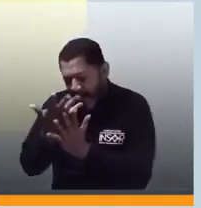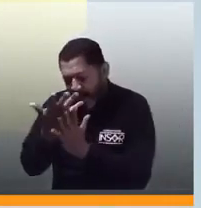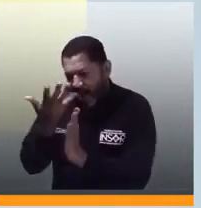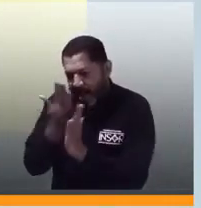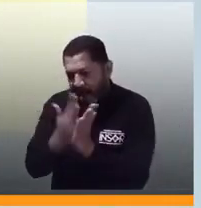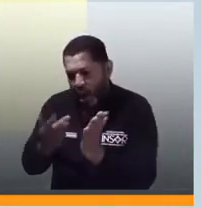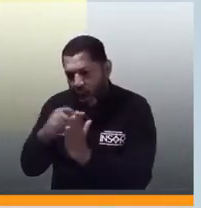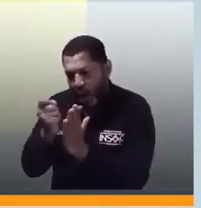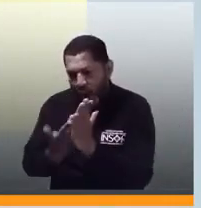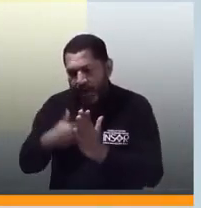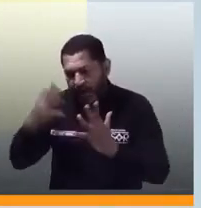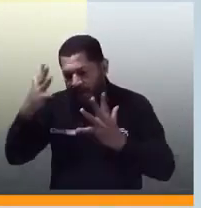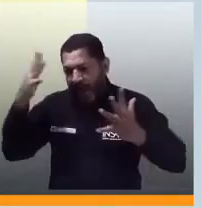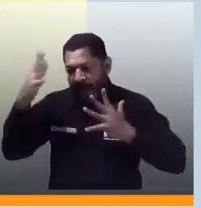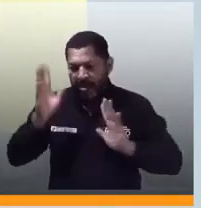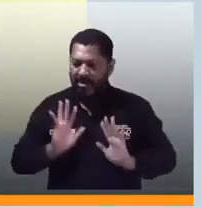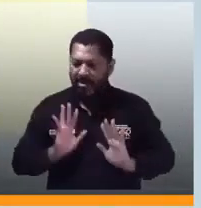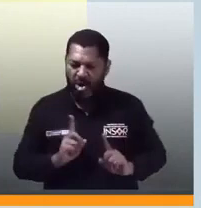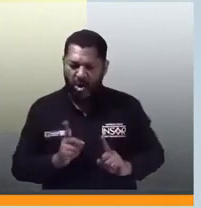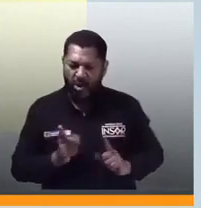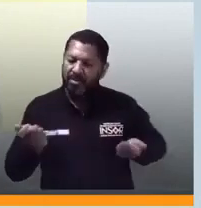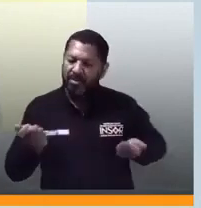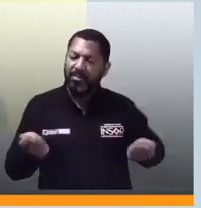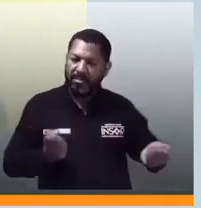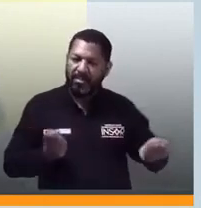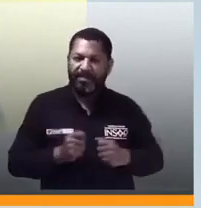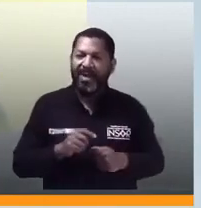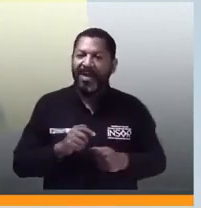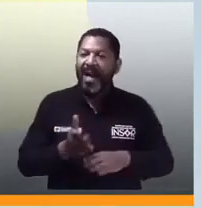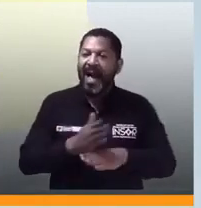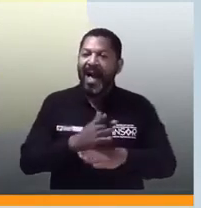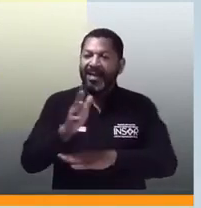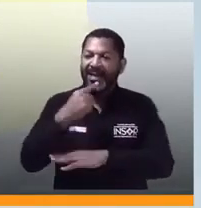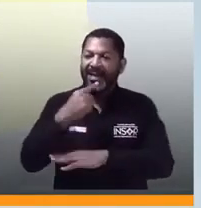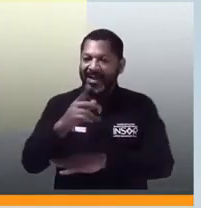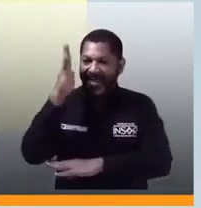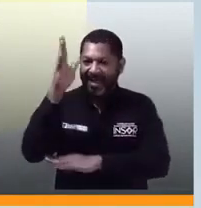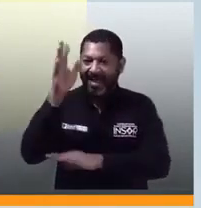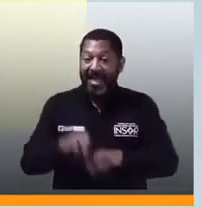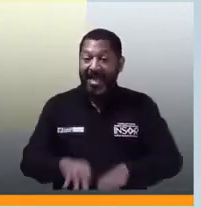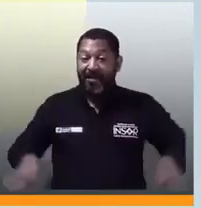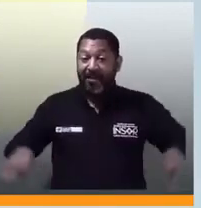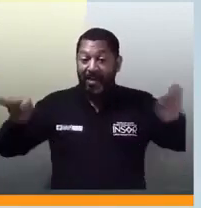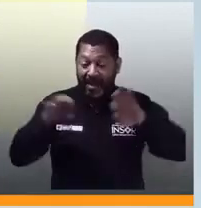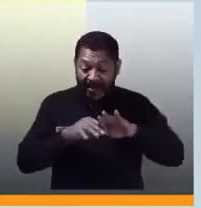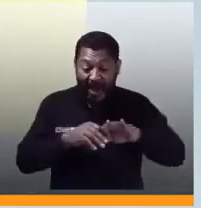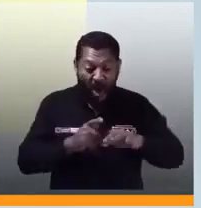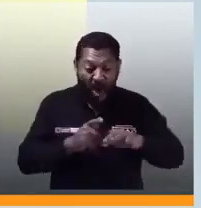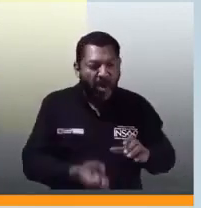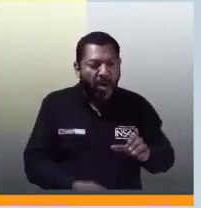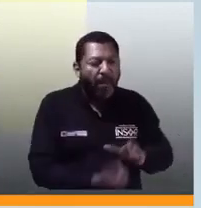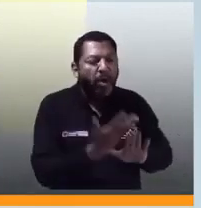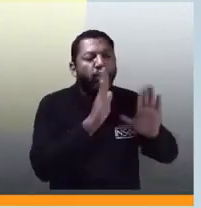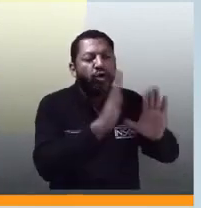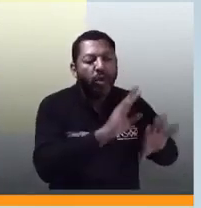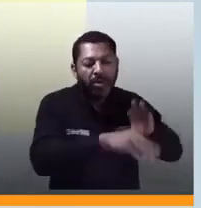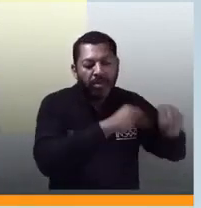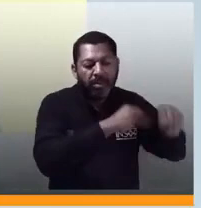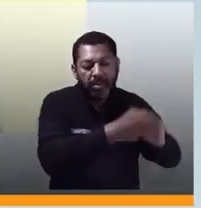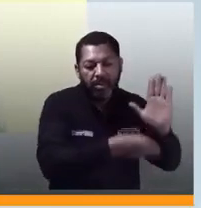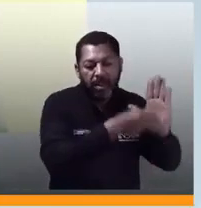aquí también alguno de nuestros panelistas mencionó la importancia de la producción de contenido de los estudiantes a través